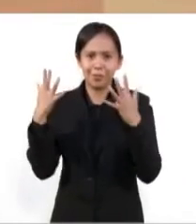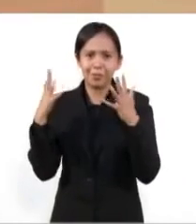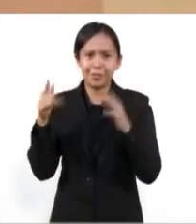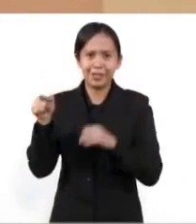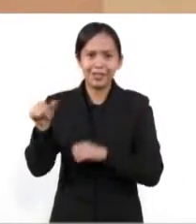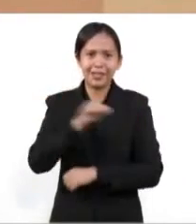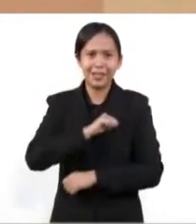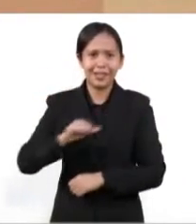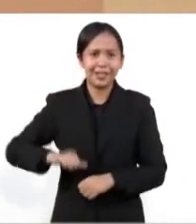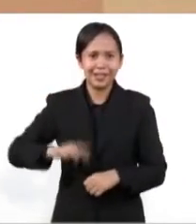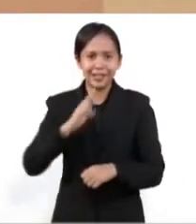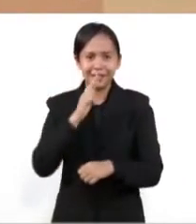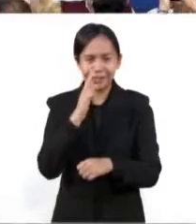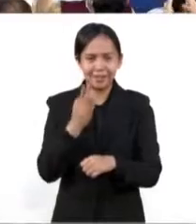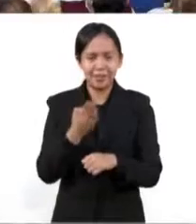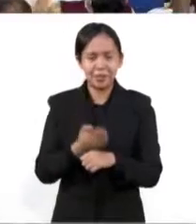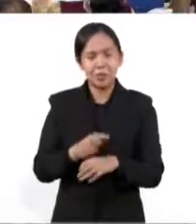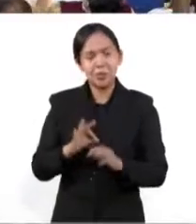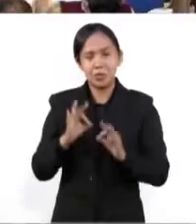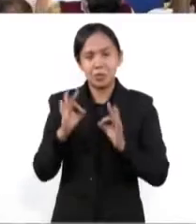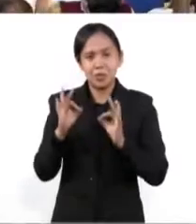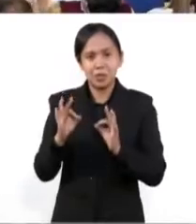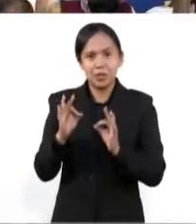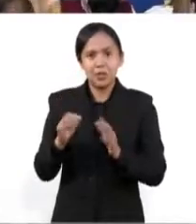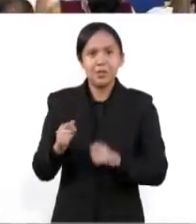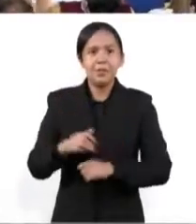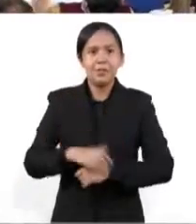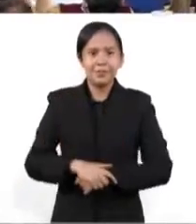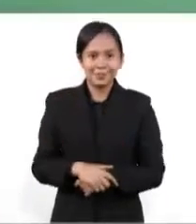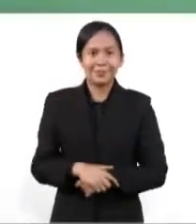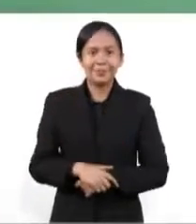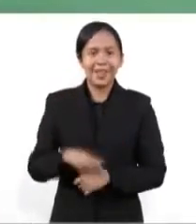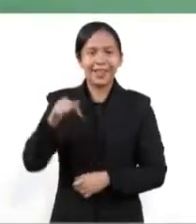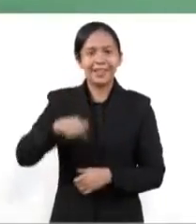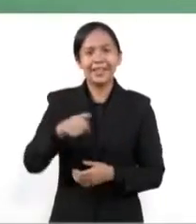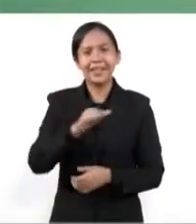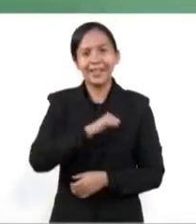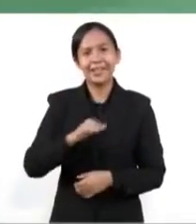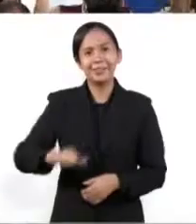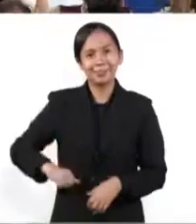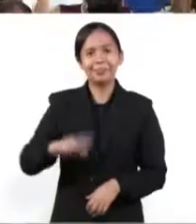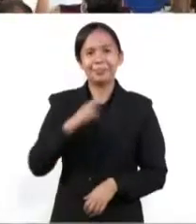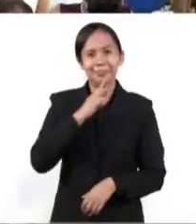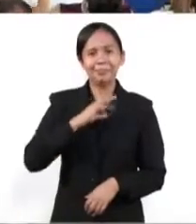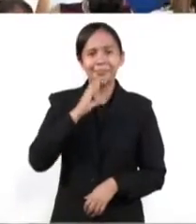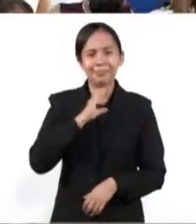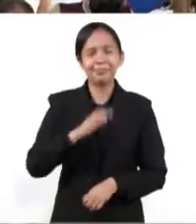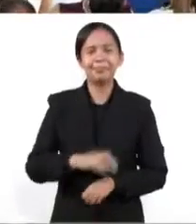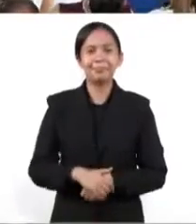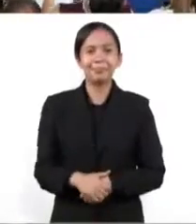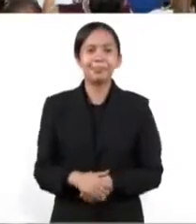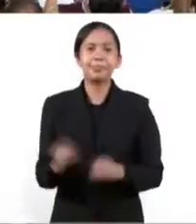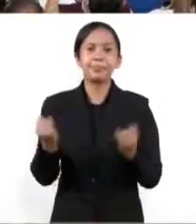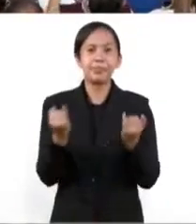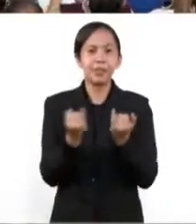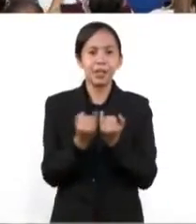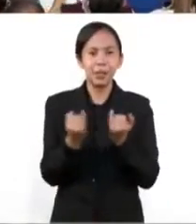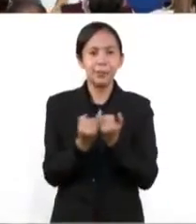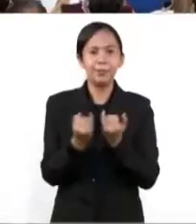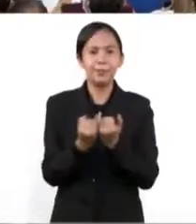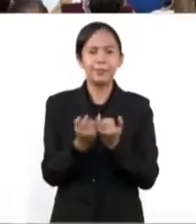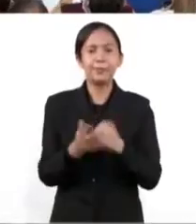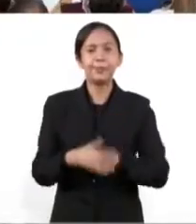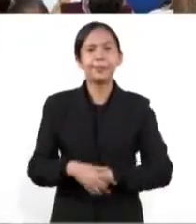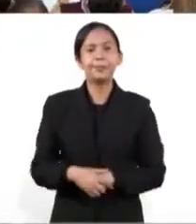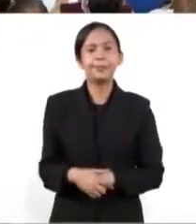gran alcaldesa de esta bella alcaldía de Venustiano Carranza. De igual manera,